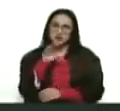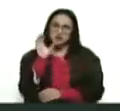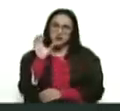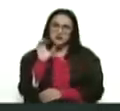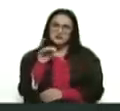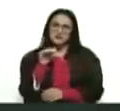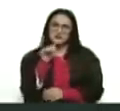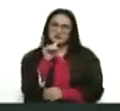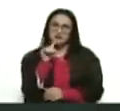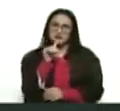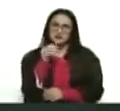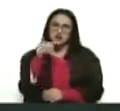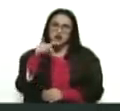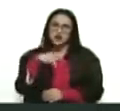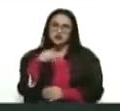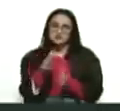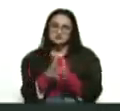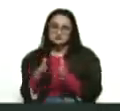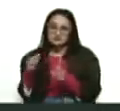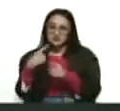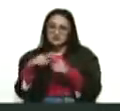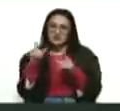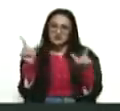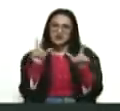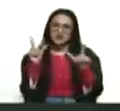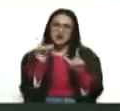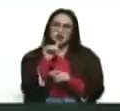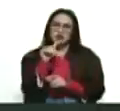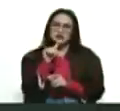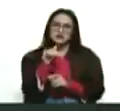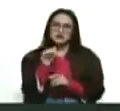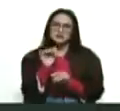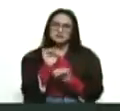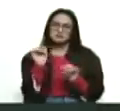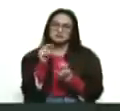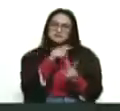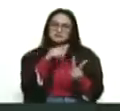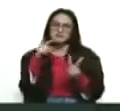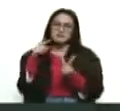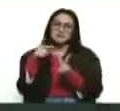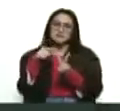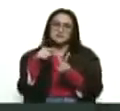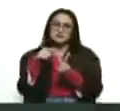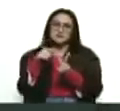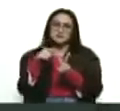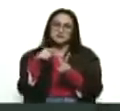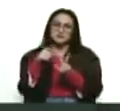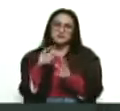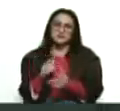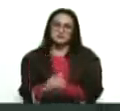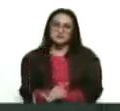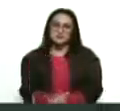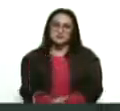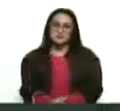otras informaciones serán ampliadas a lo largo de las distintas emisiones de La Noticia. Por lo pronto, nosotros retornamos el pase al estudio de Venezolana de Televisión. Adelante.